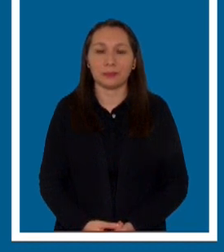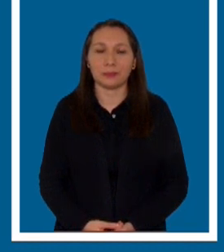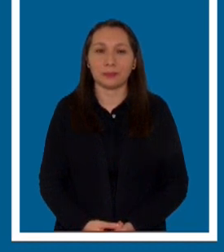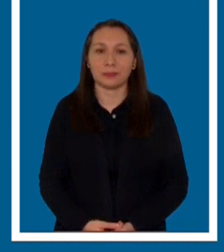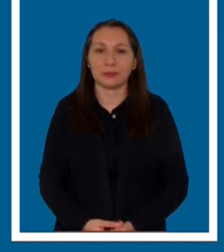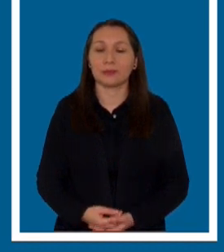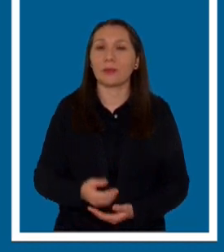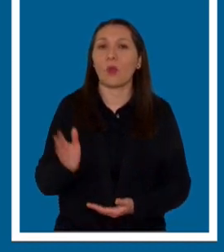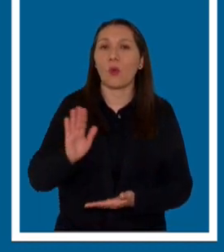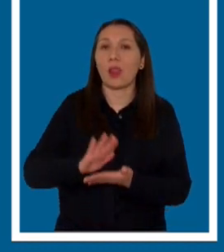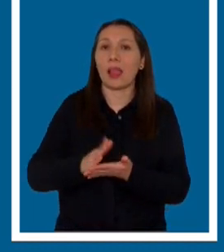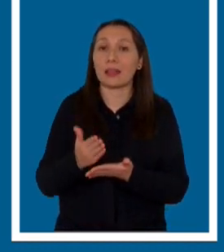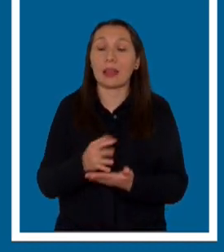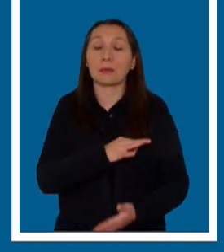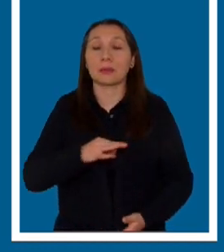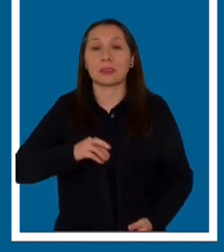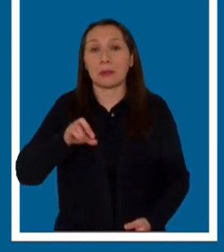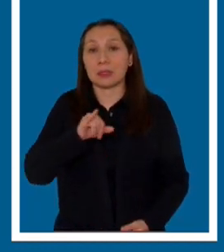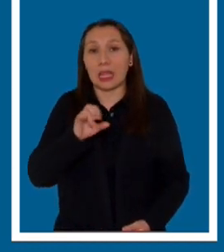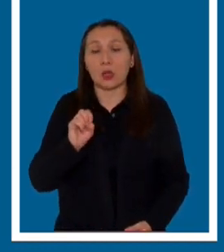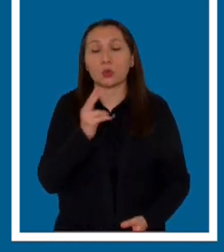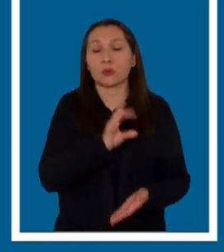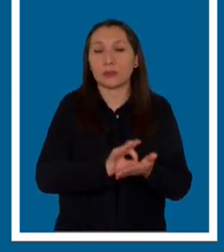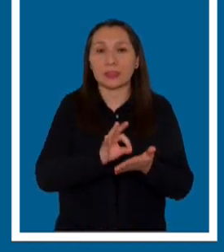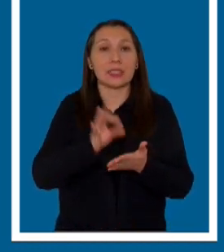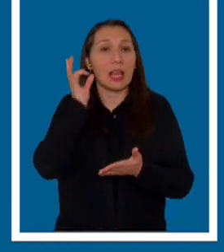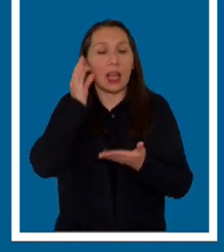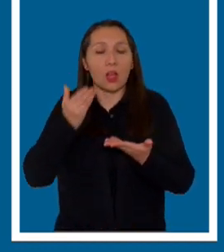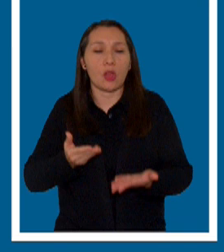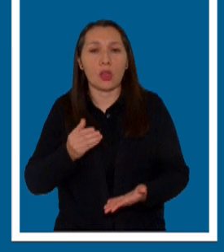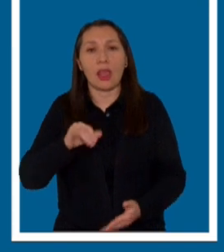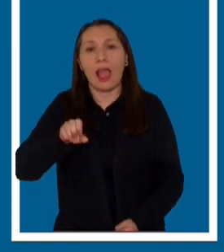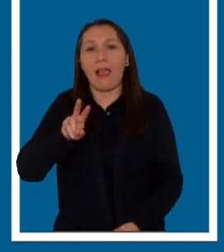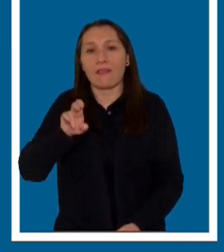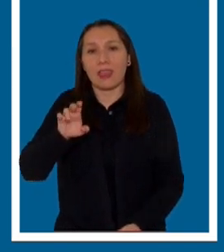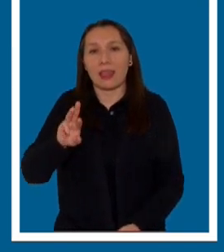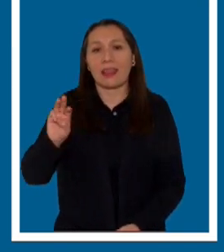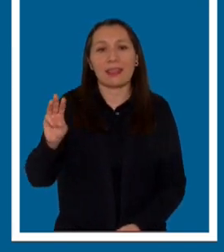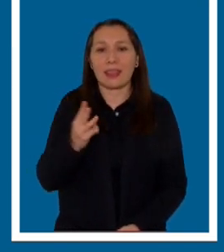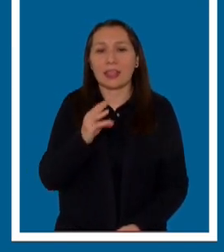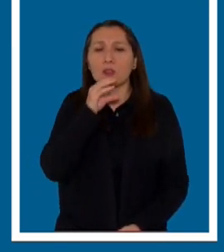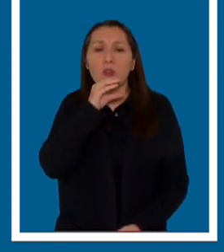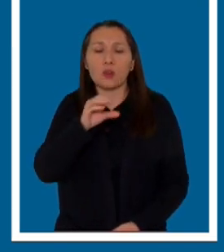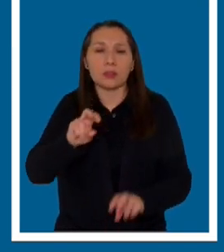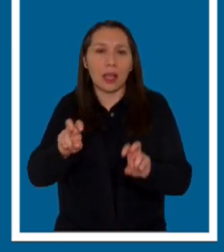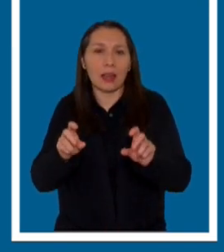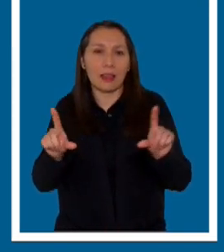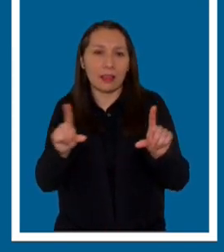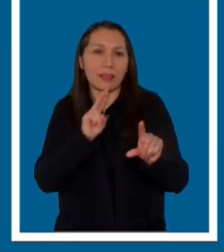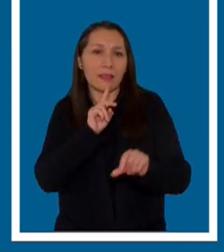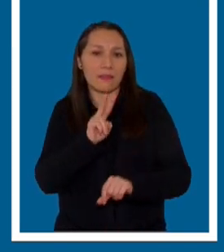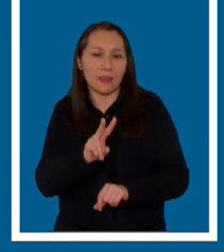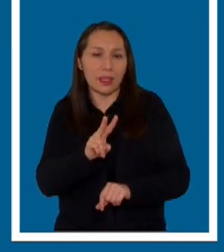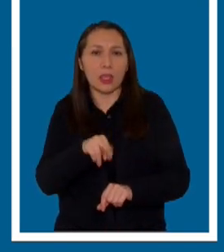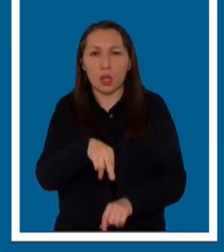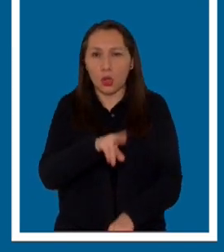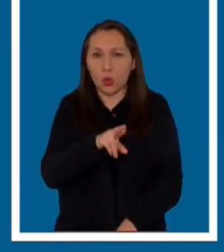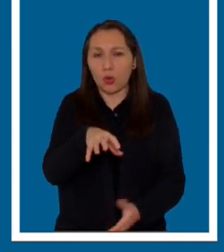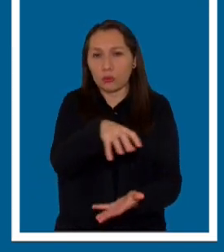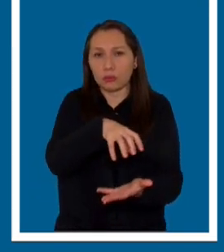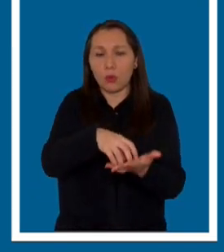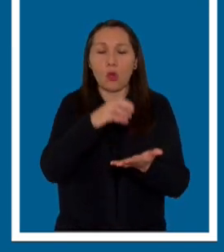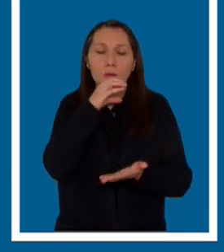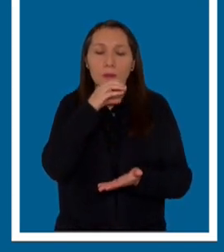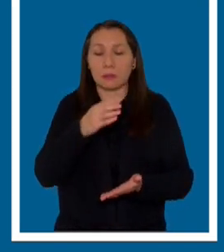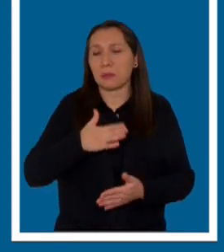qué tal ministro de Pizarro qué tal subsecretaria acá Javier Romero del tres de Ponce canal de televisión comunitaria en Barrio Norte Concepción